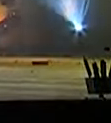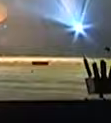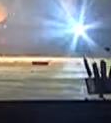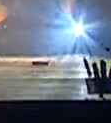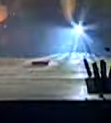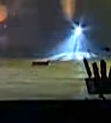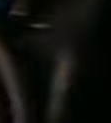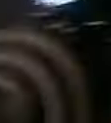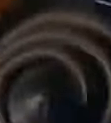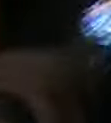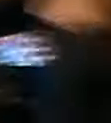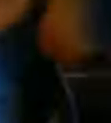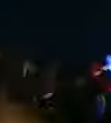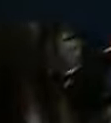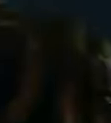aclaro